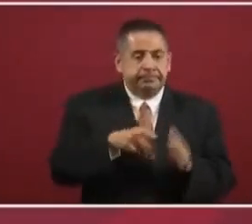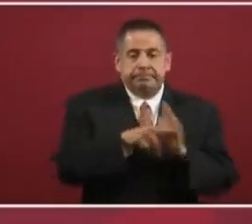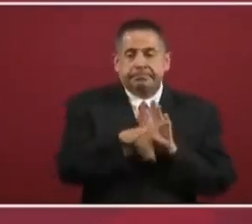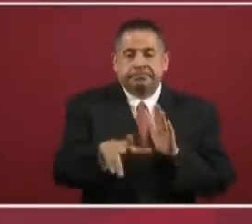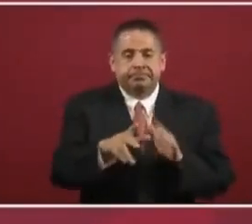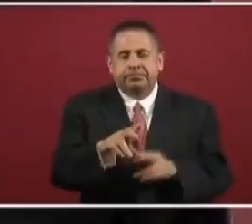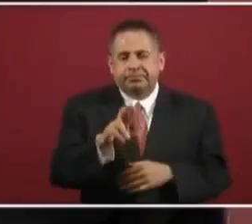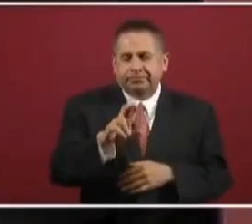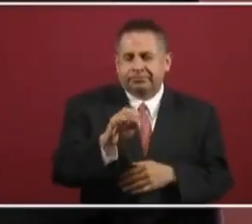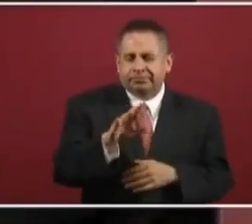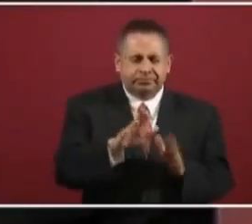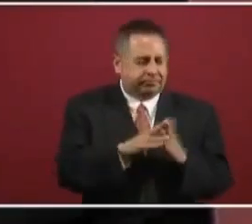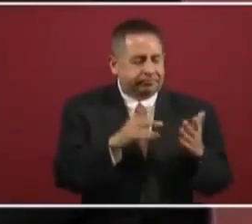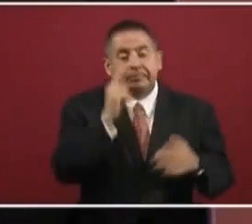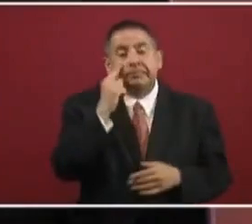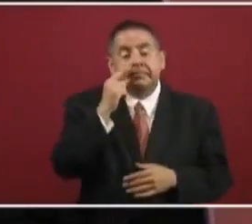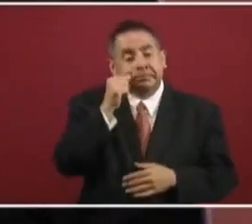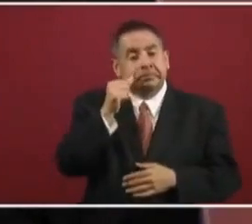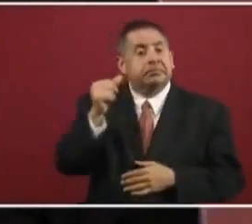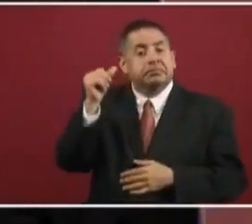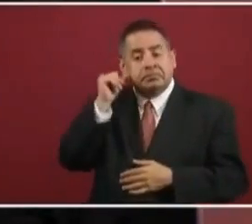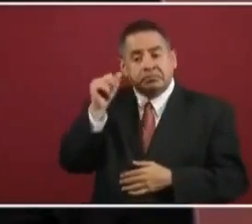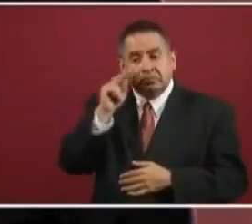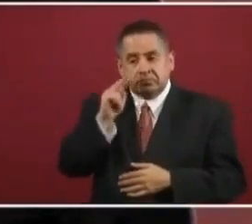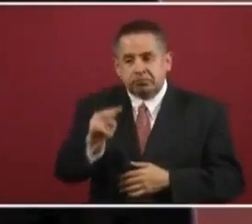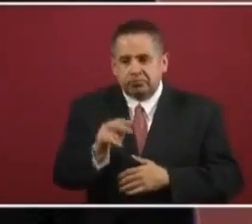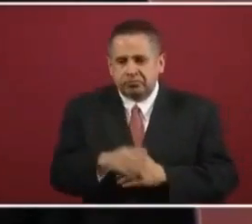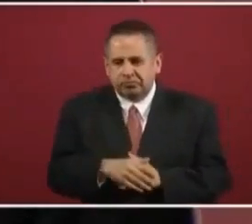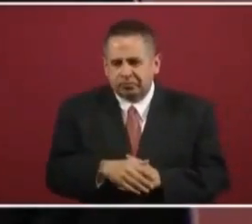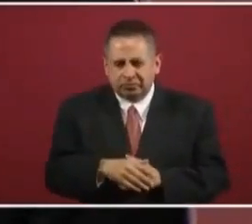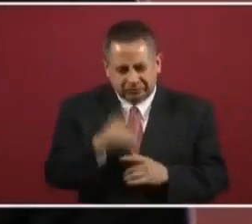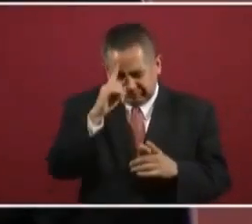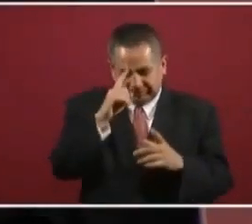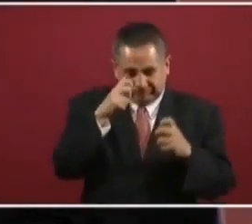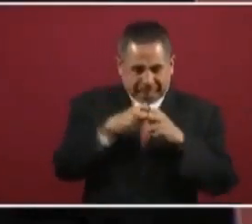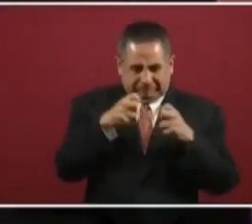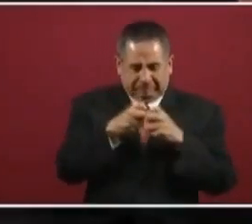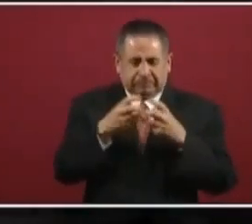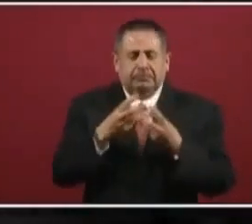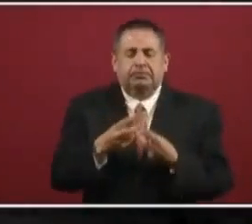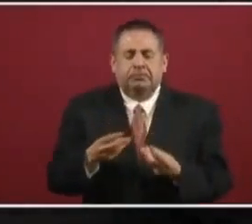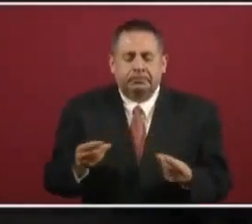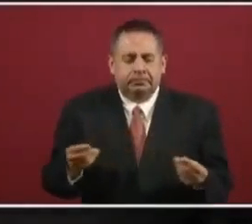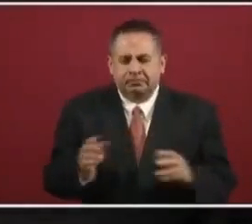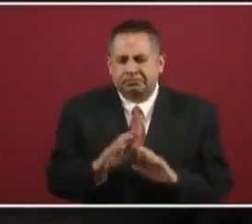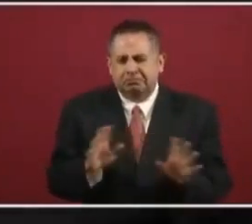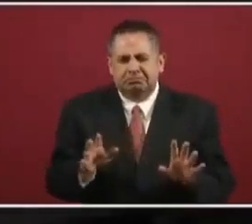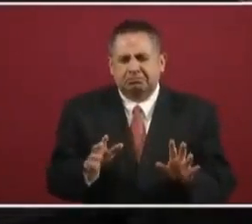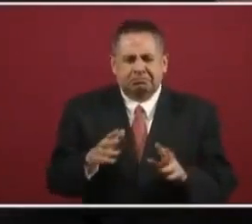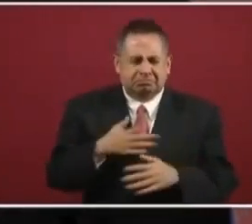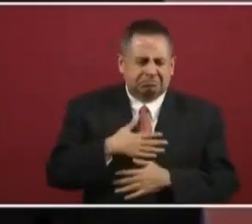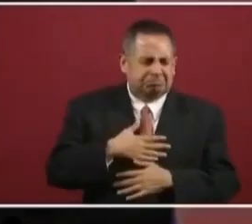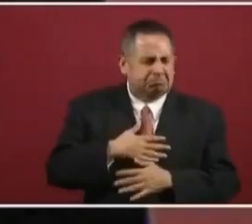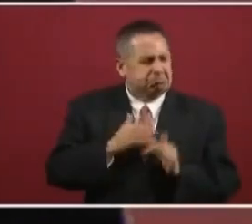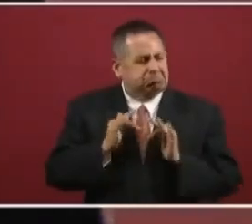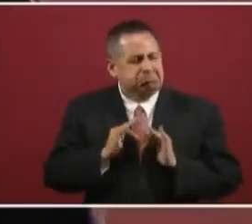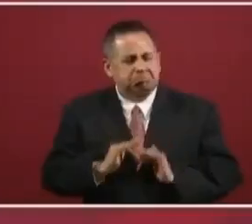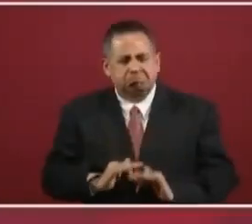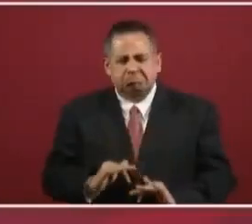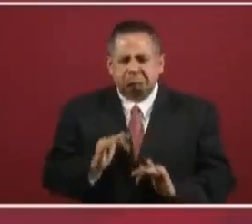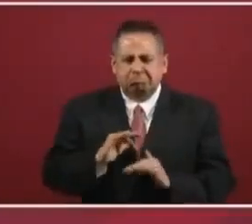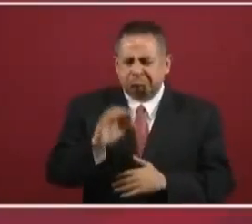un rato no A quitarme estrés porque estoy bastante